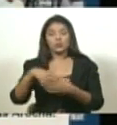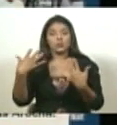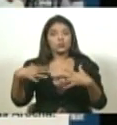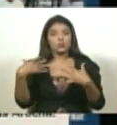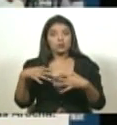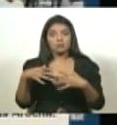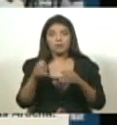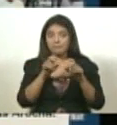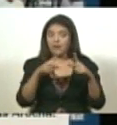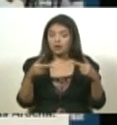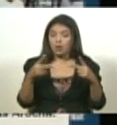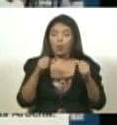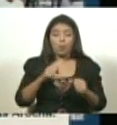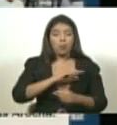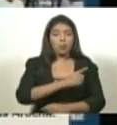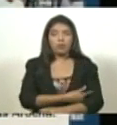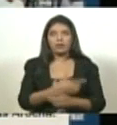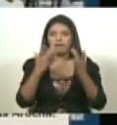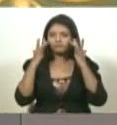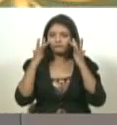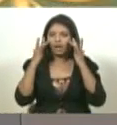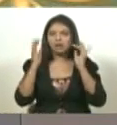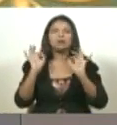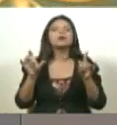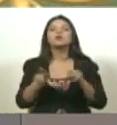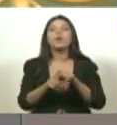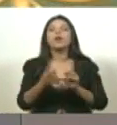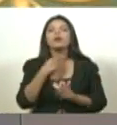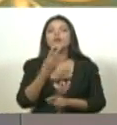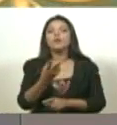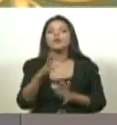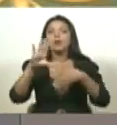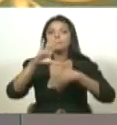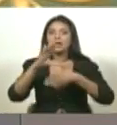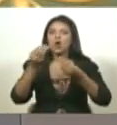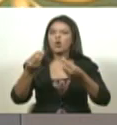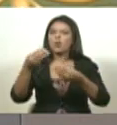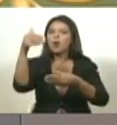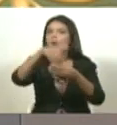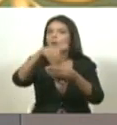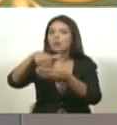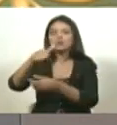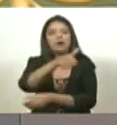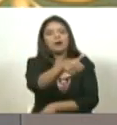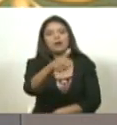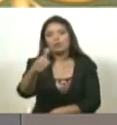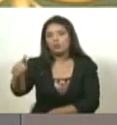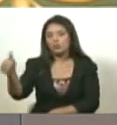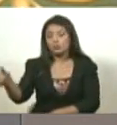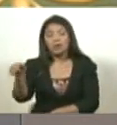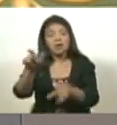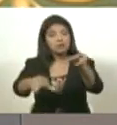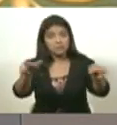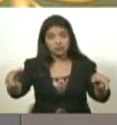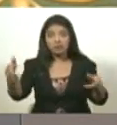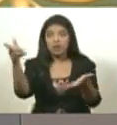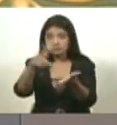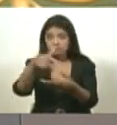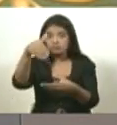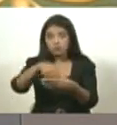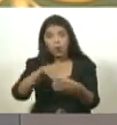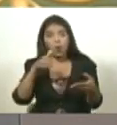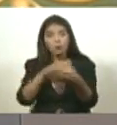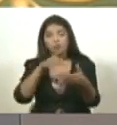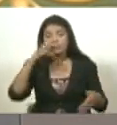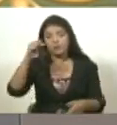del medio, tienen poderes extraordinarios como la Voz de América, ellos ya saben cómo van a votar cada uno de ellos. Entonces, toda esa gente está ahí votando contra